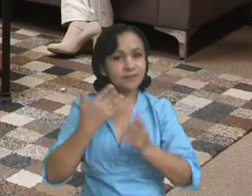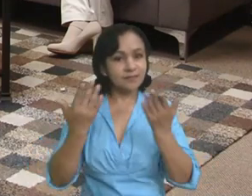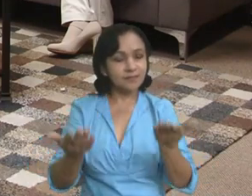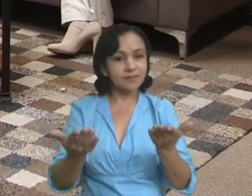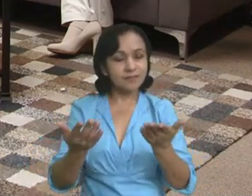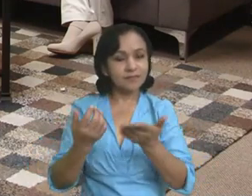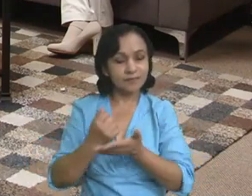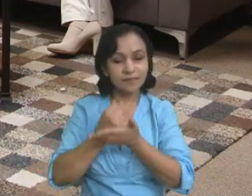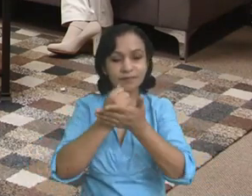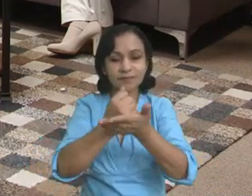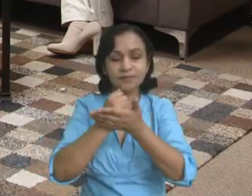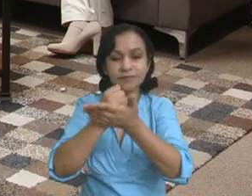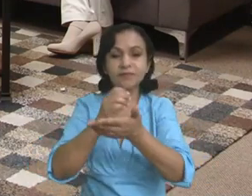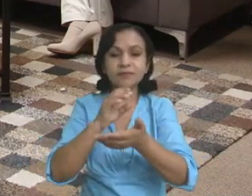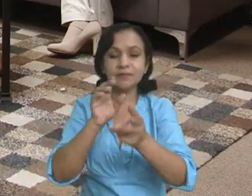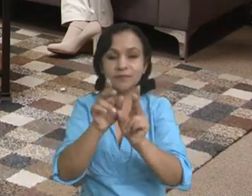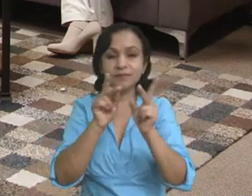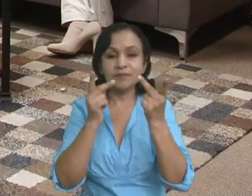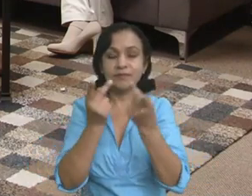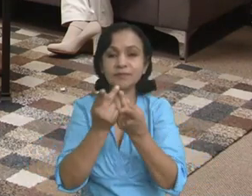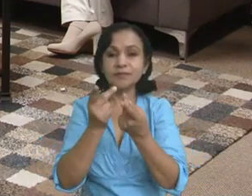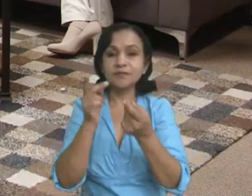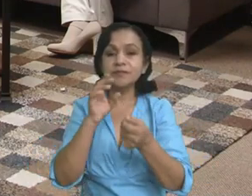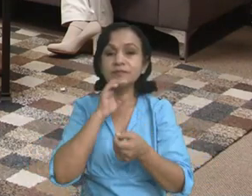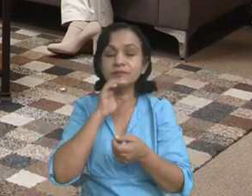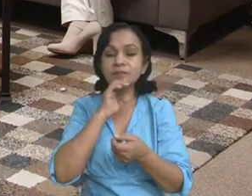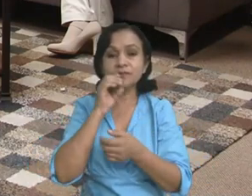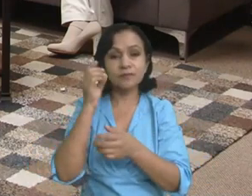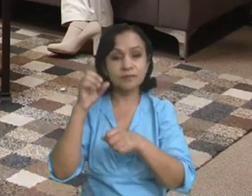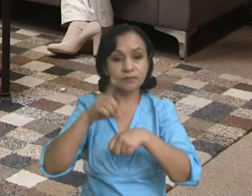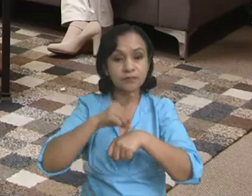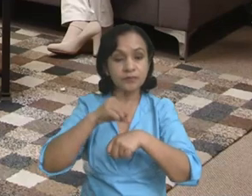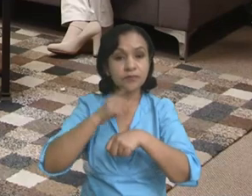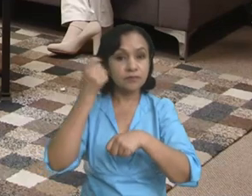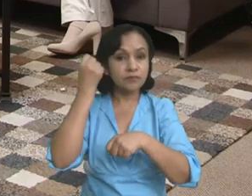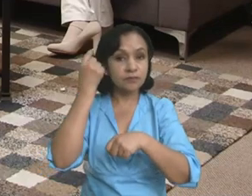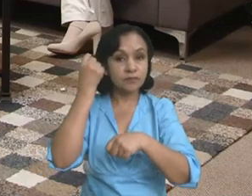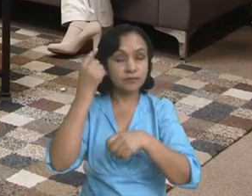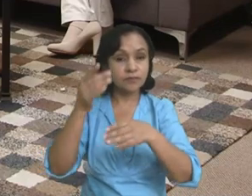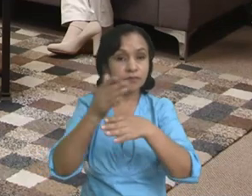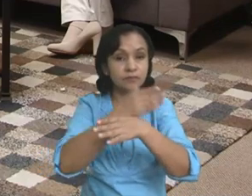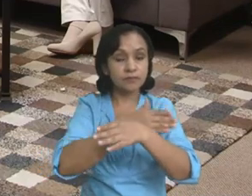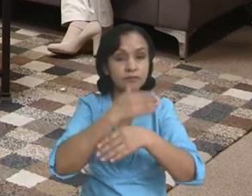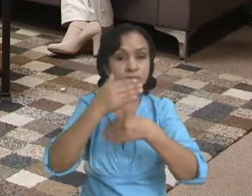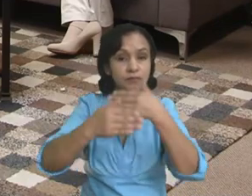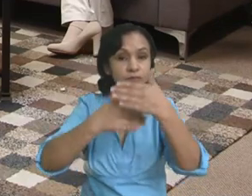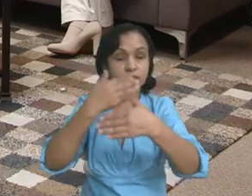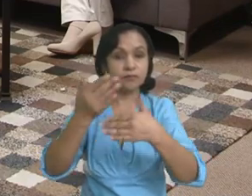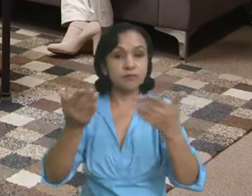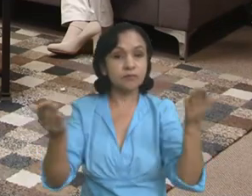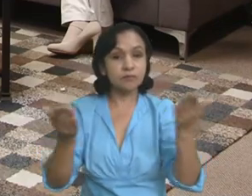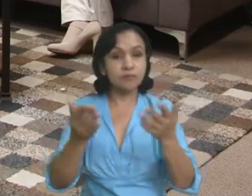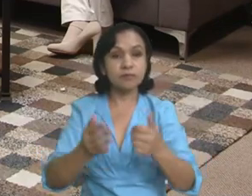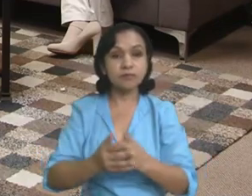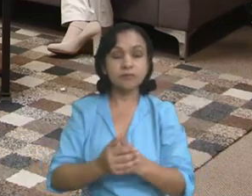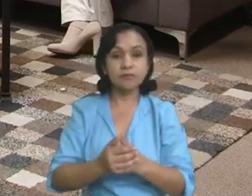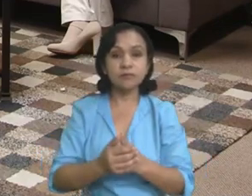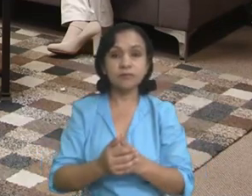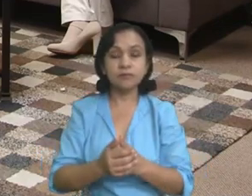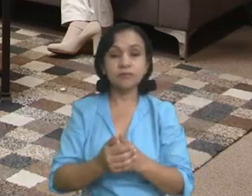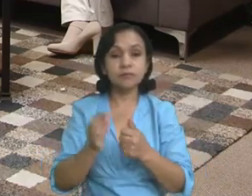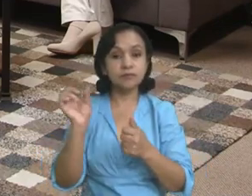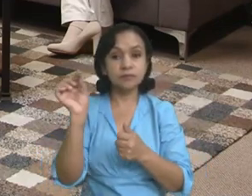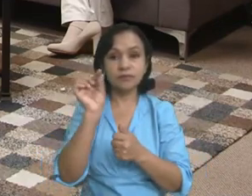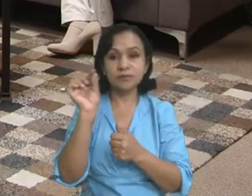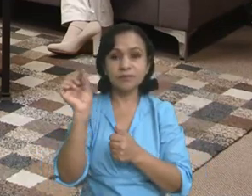la solidaridad ahí del pueblo cubano. Doctora, entender un poquito, usted hablaba procesos más allá. ¿Verdad que en este